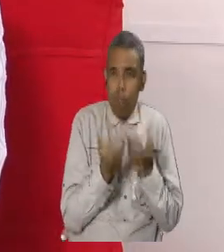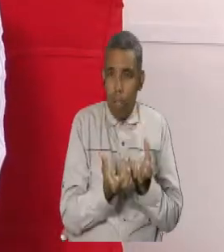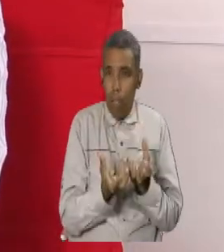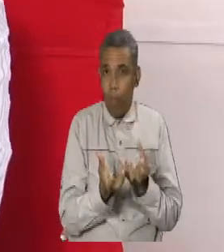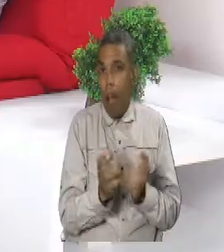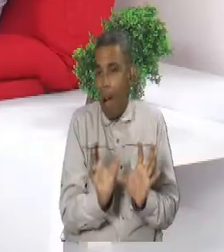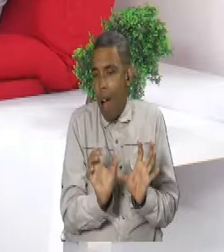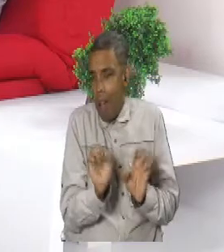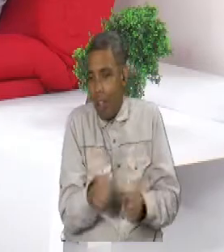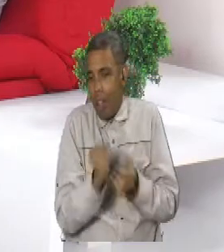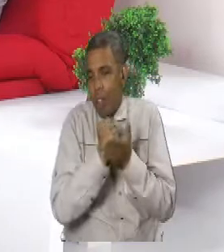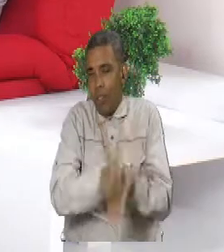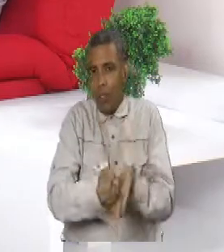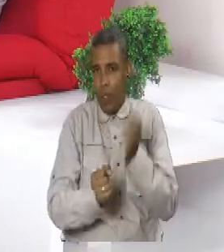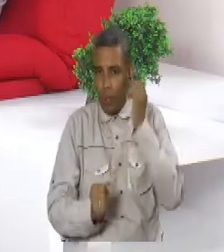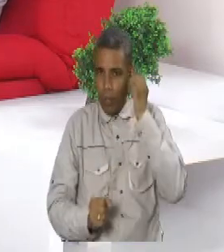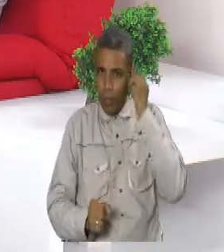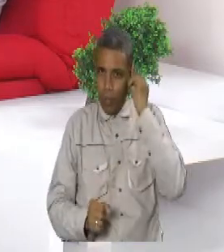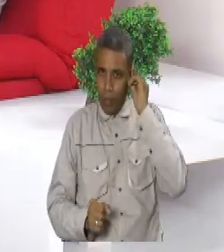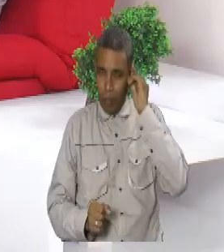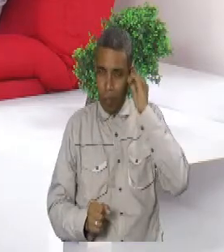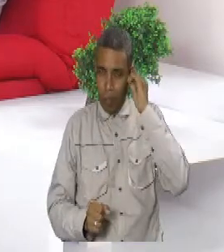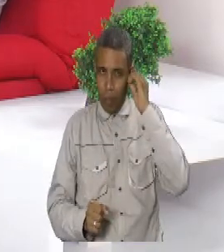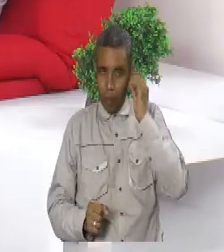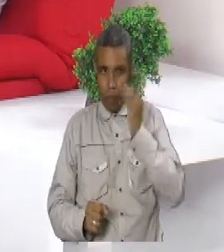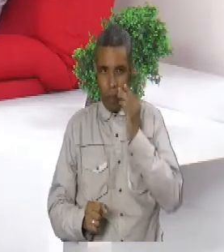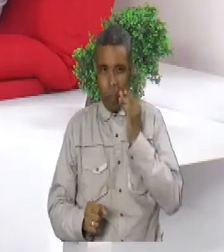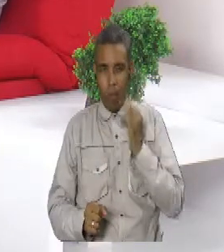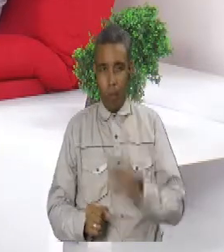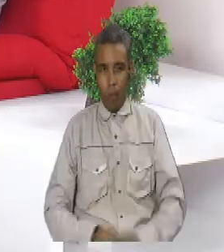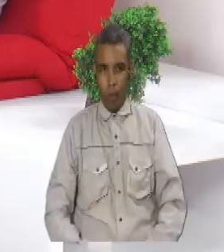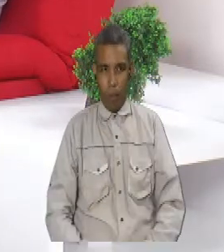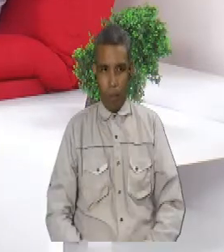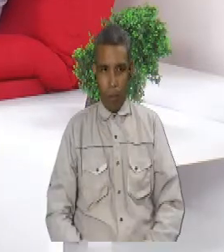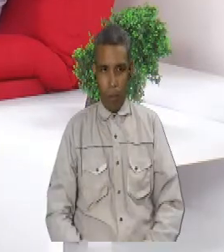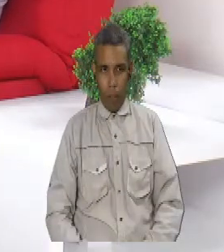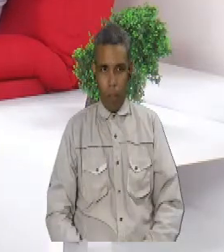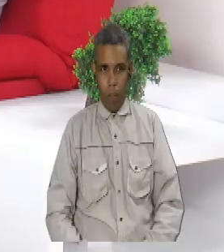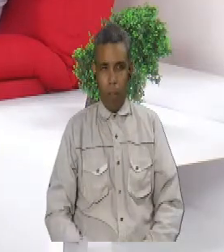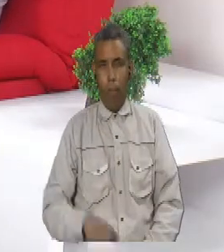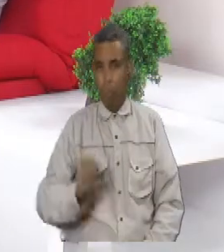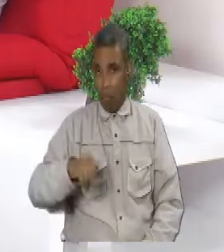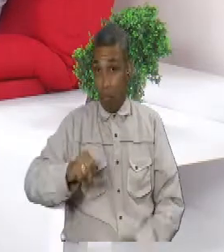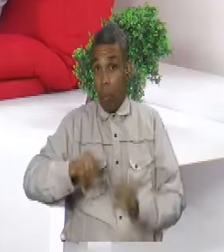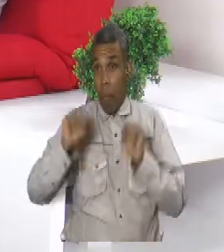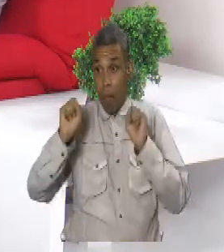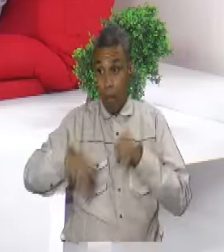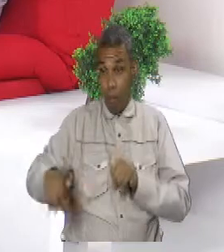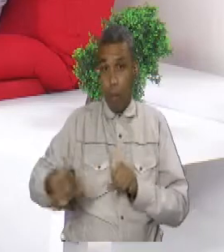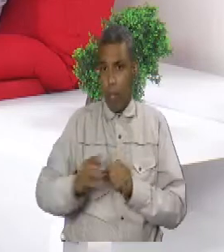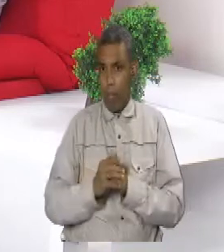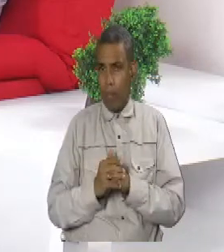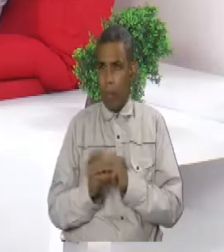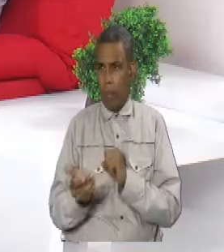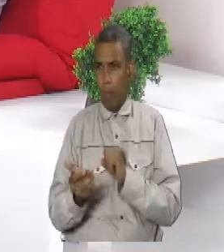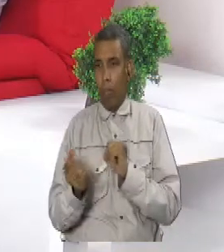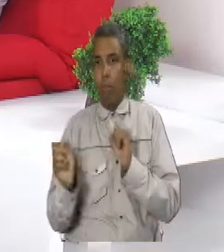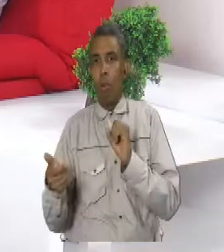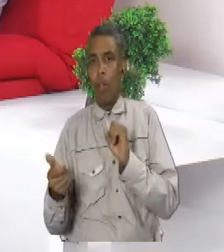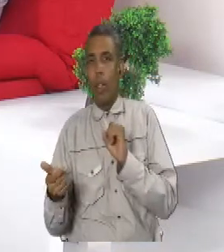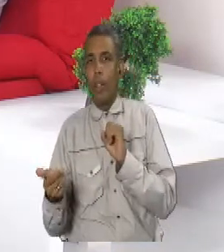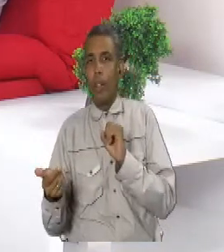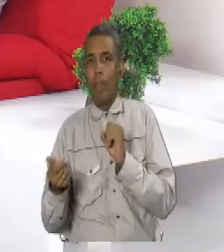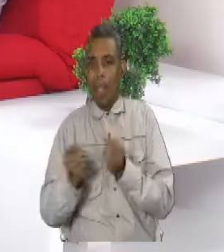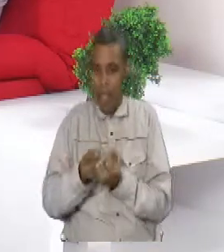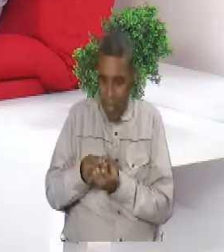diferentes redes que se hicieron trasplante capilar para cerrar su barba. Sí, es cierto, sí hay trasplante capilar para cerrar la barba y es muy común en los